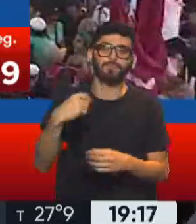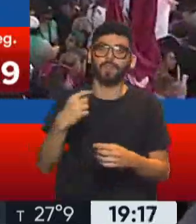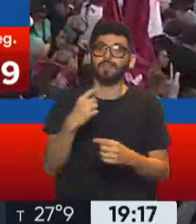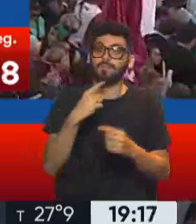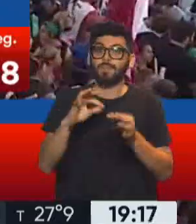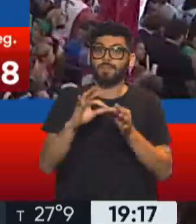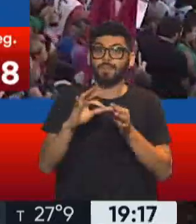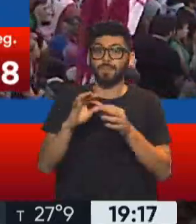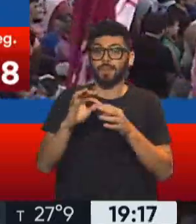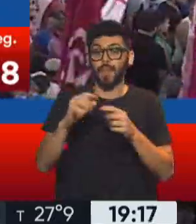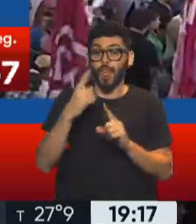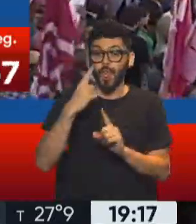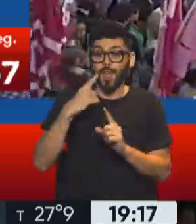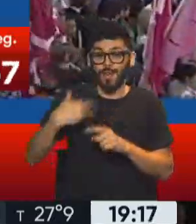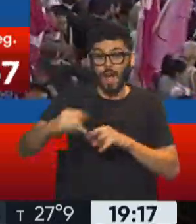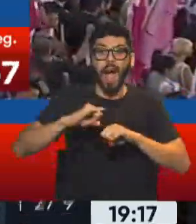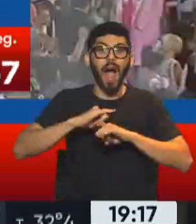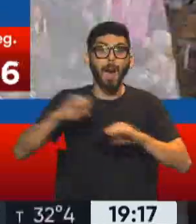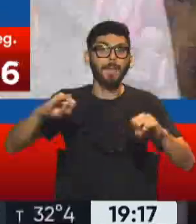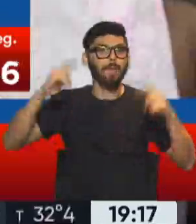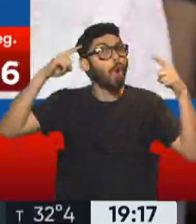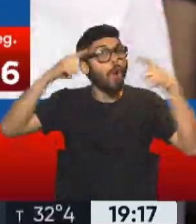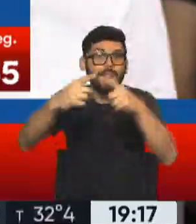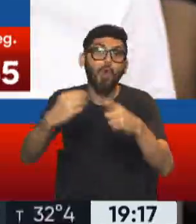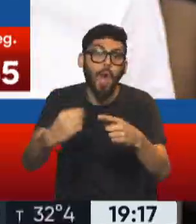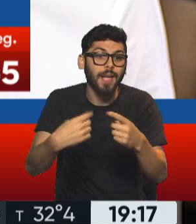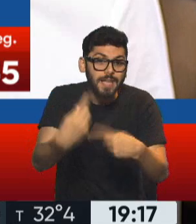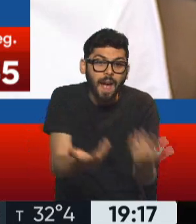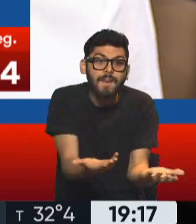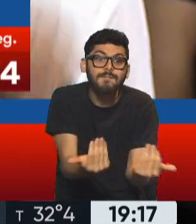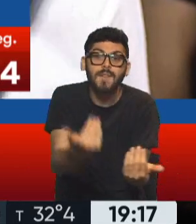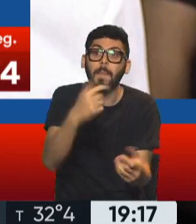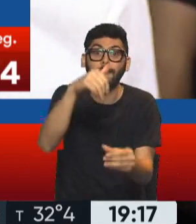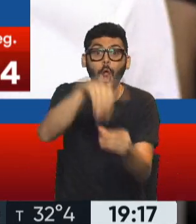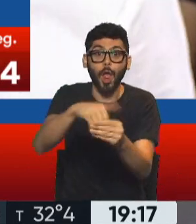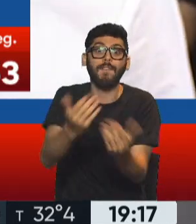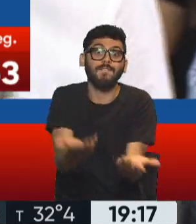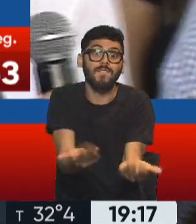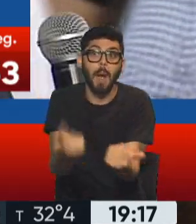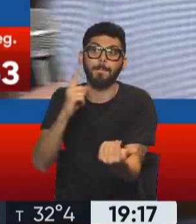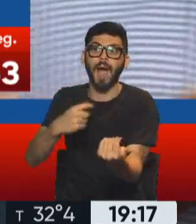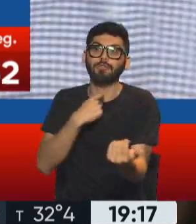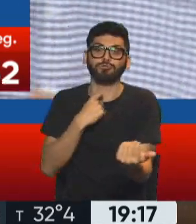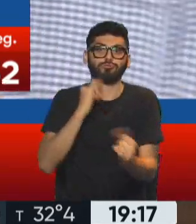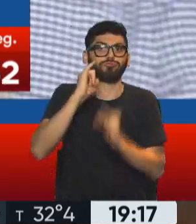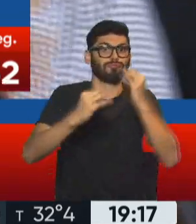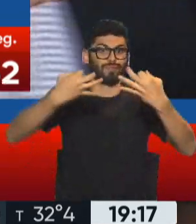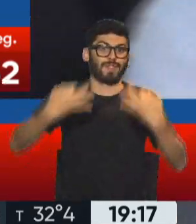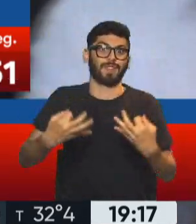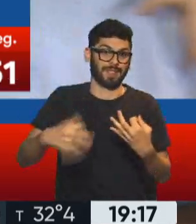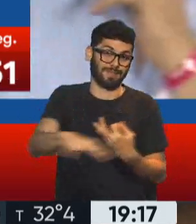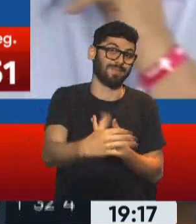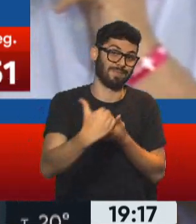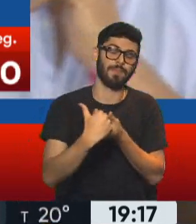objetivo en los próximos días de campaña es seguir escuchando y dando argumentos a nuestros electores, publicó el Frente de Todos a través de Twitter, y